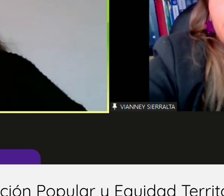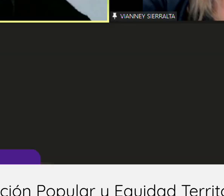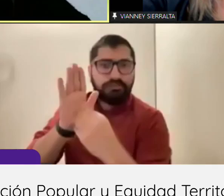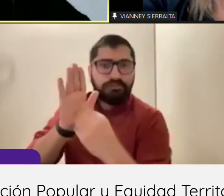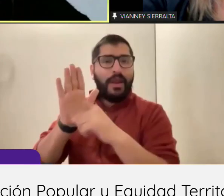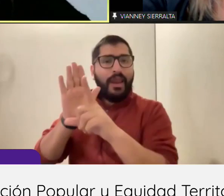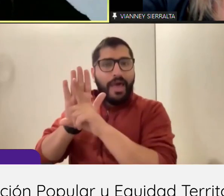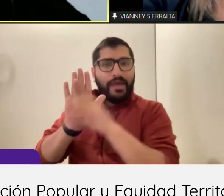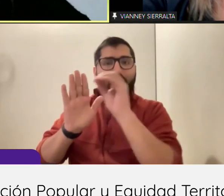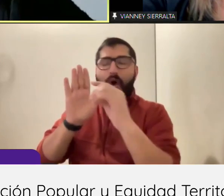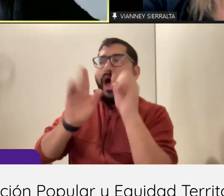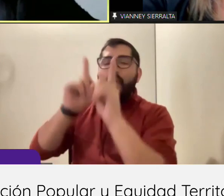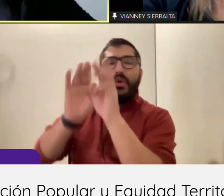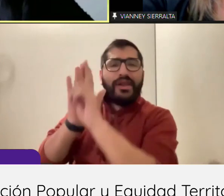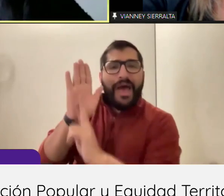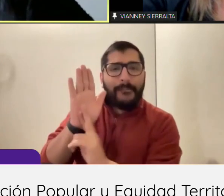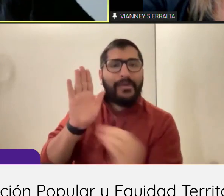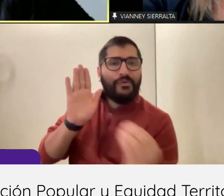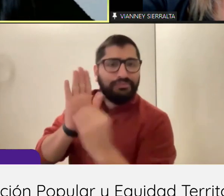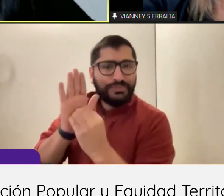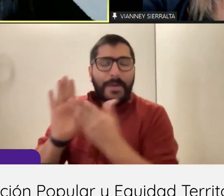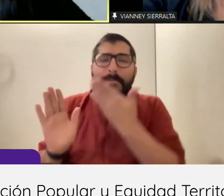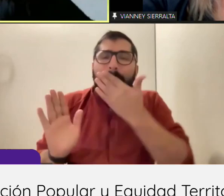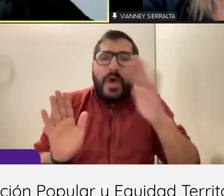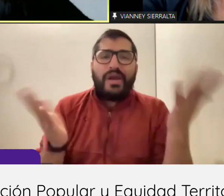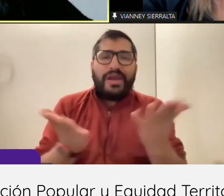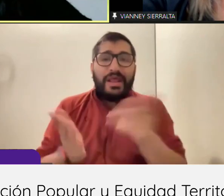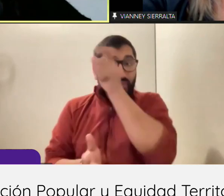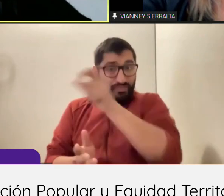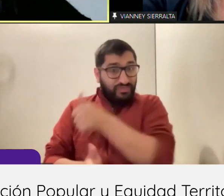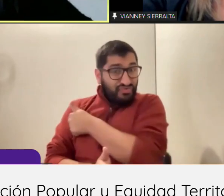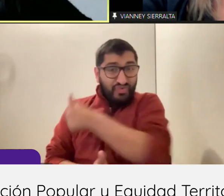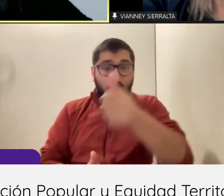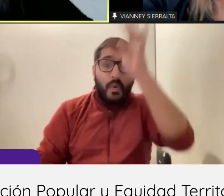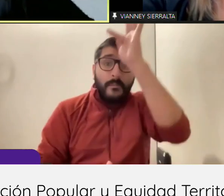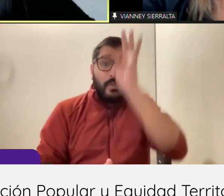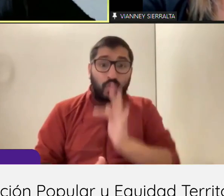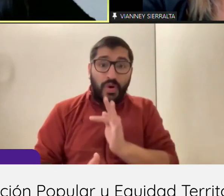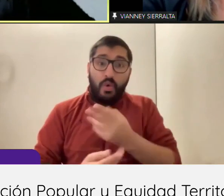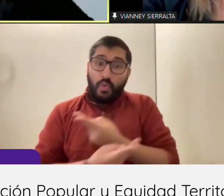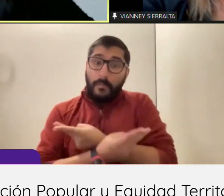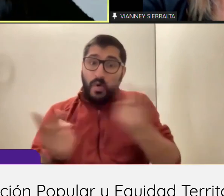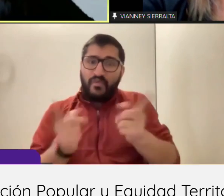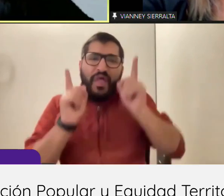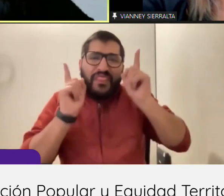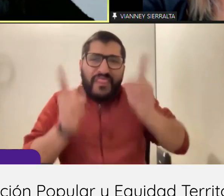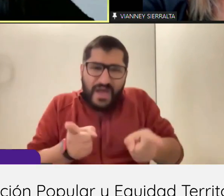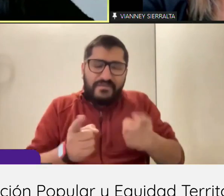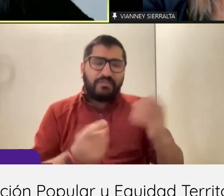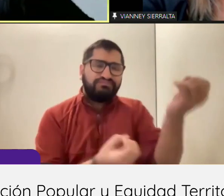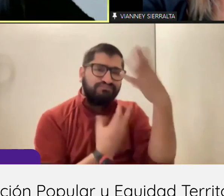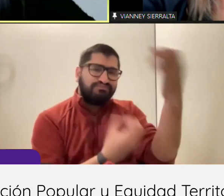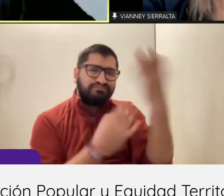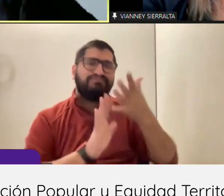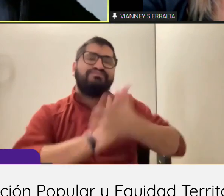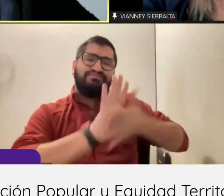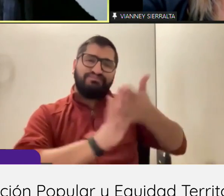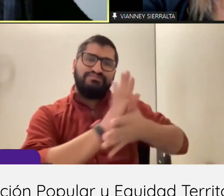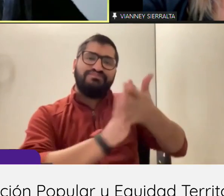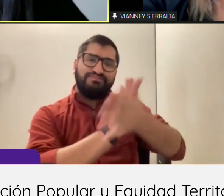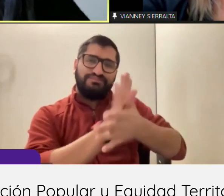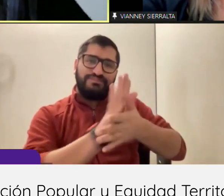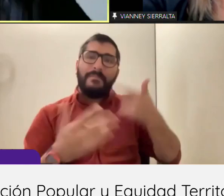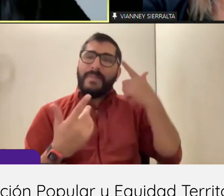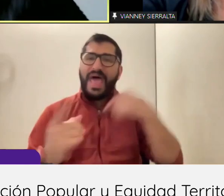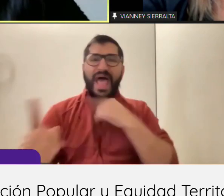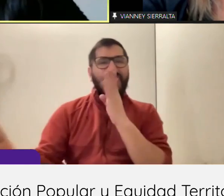verdadera participación. Ojalá incluir este tema dentro de esta Constitución. Los